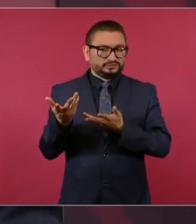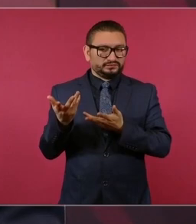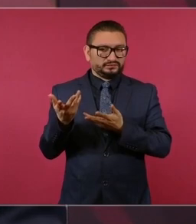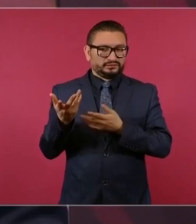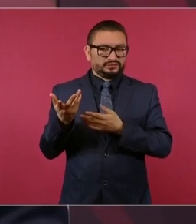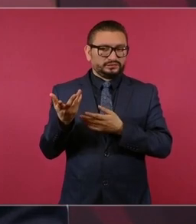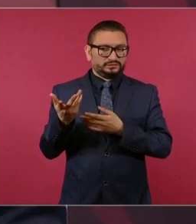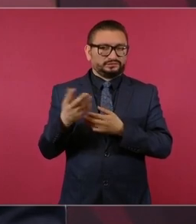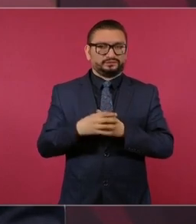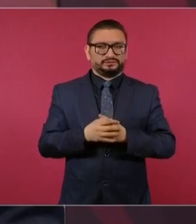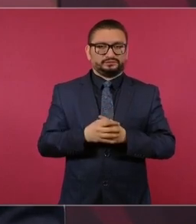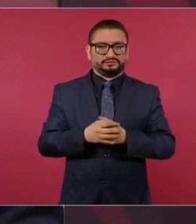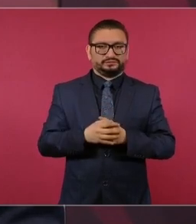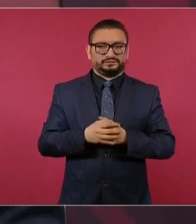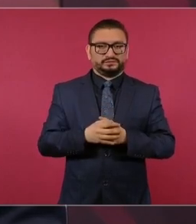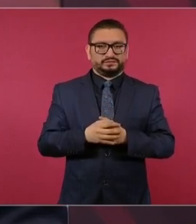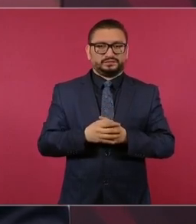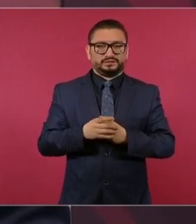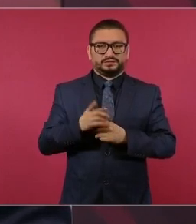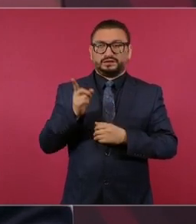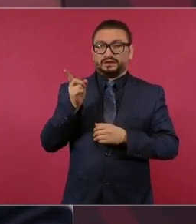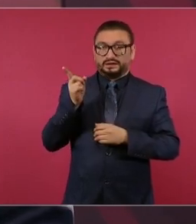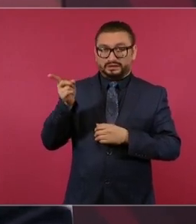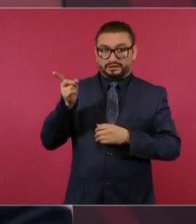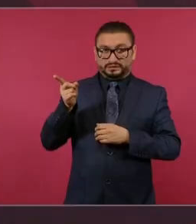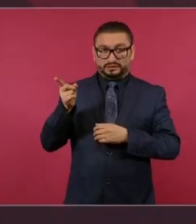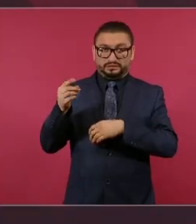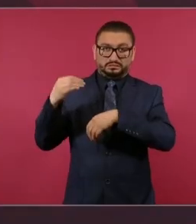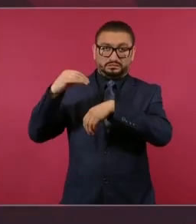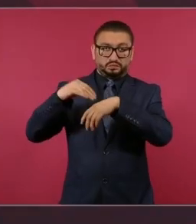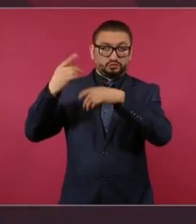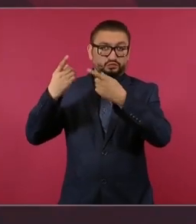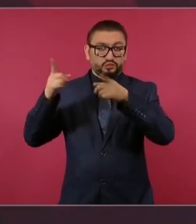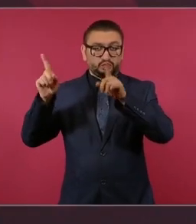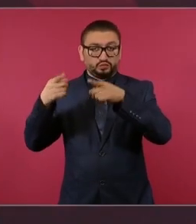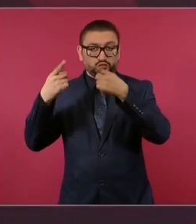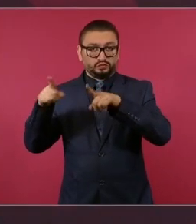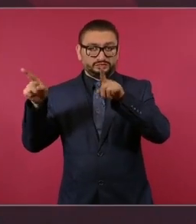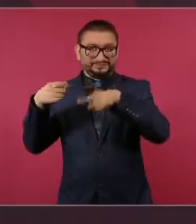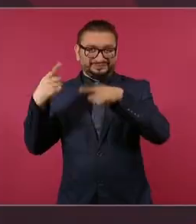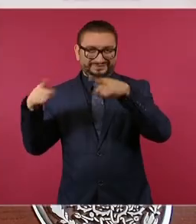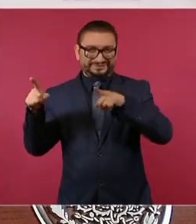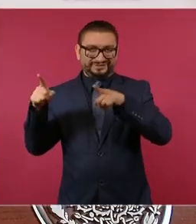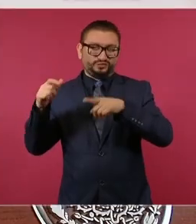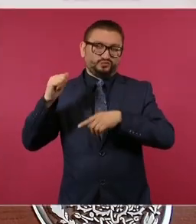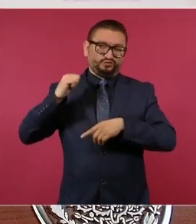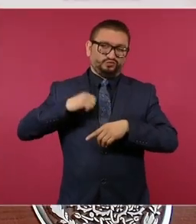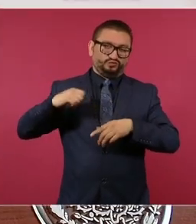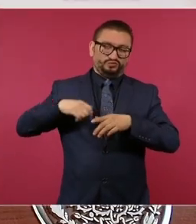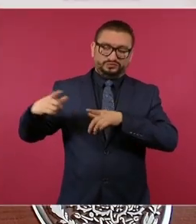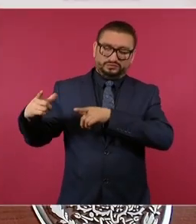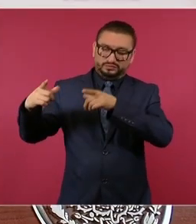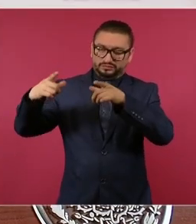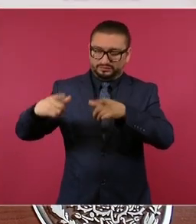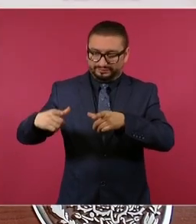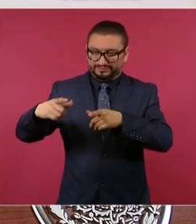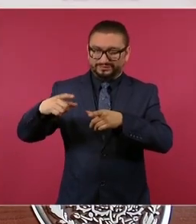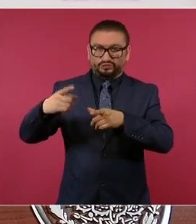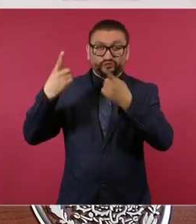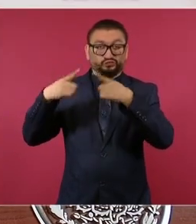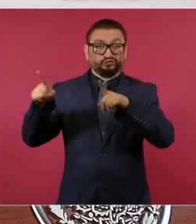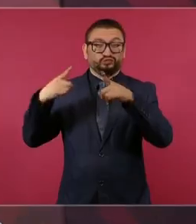que pone la rocola, ya no es rocola, pero el equivalente, a